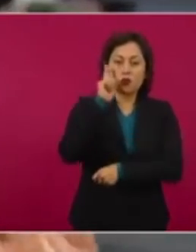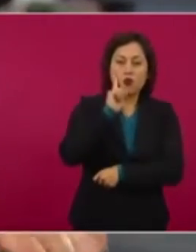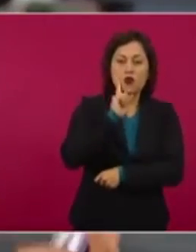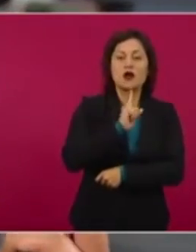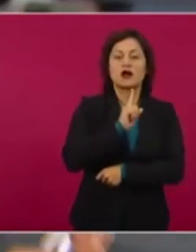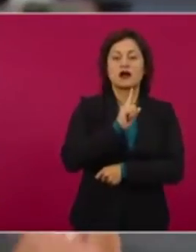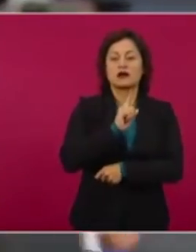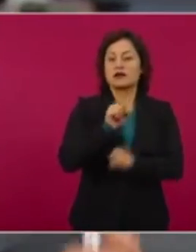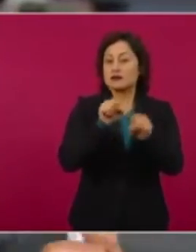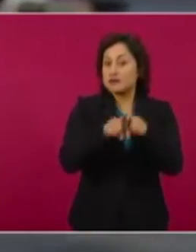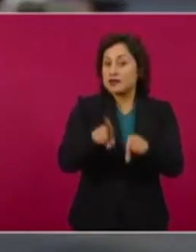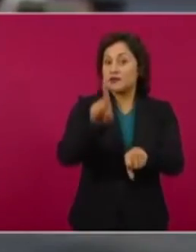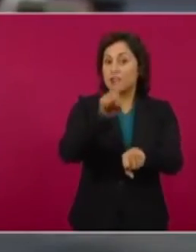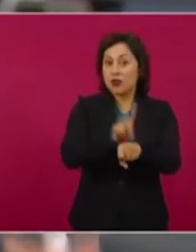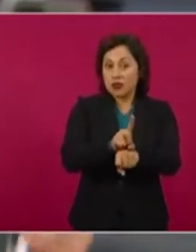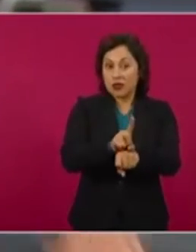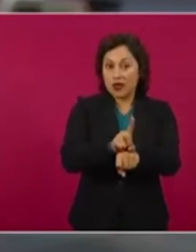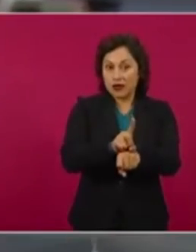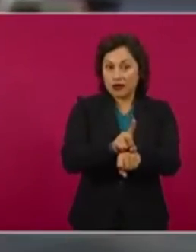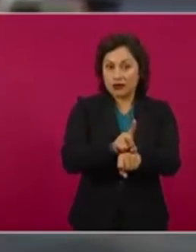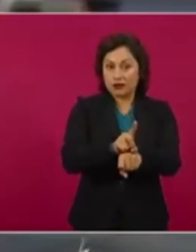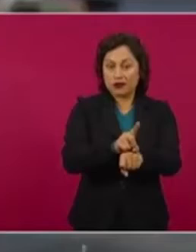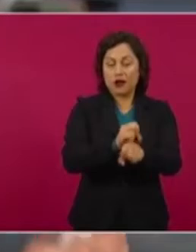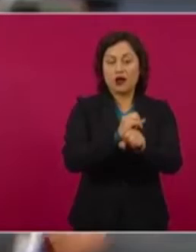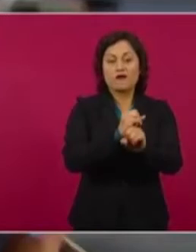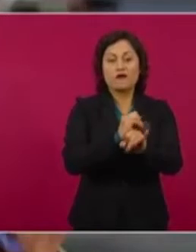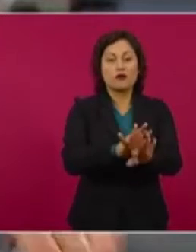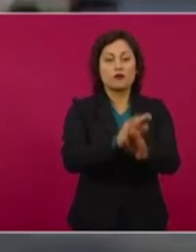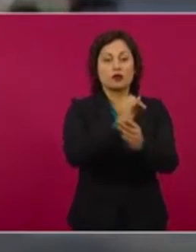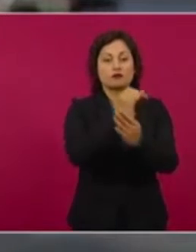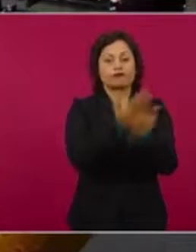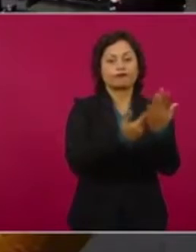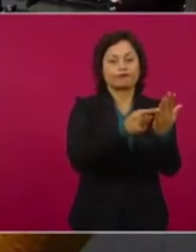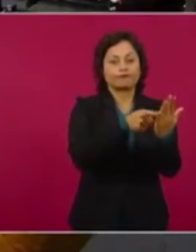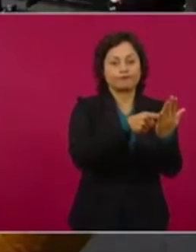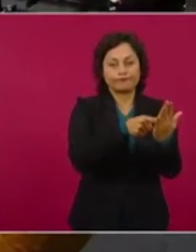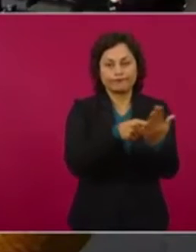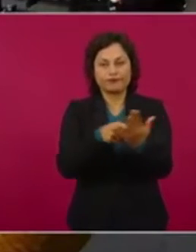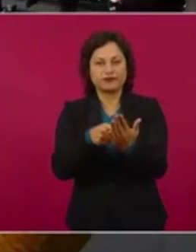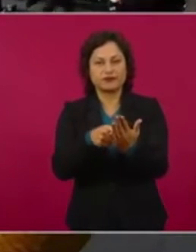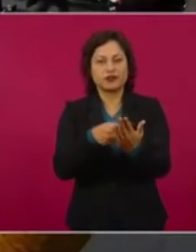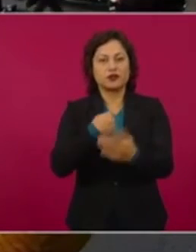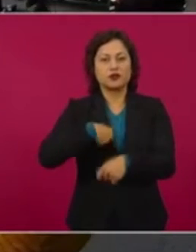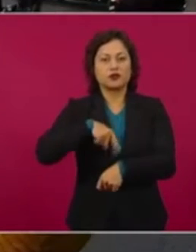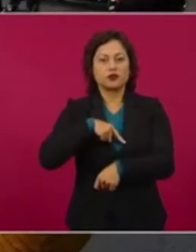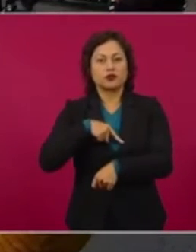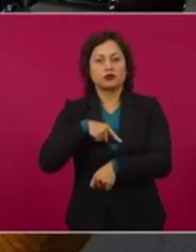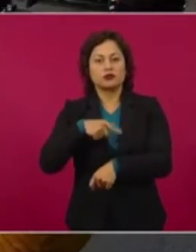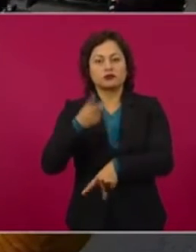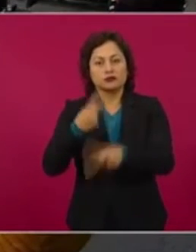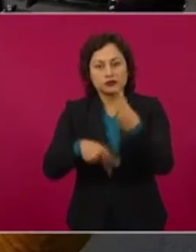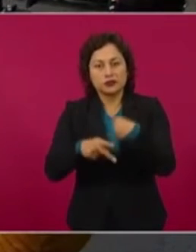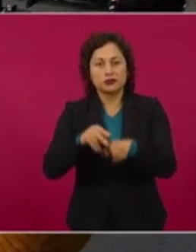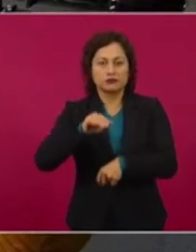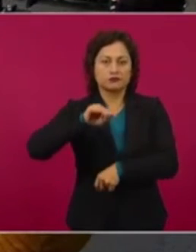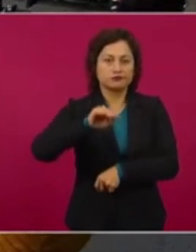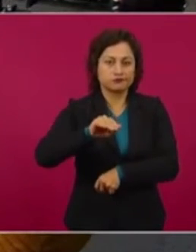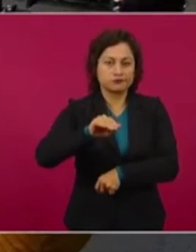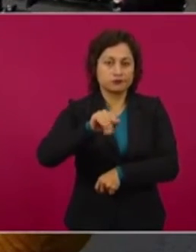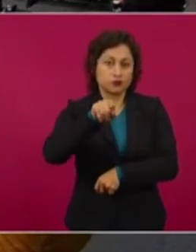tenemos que venir constantemente a solicitárselo cuando nuevamente le digo, usted pues nos dio su palabra.